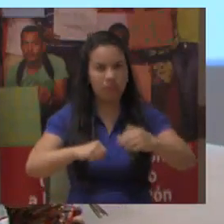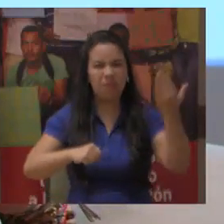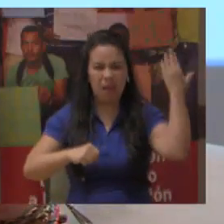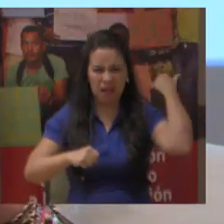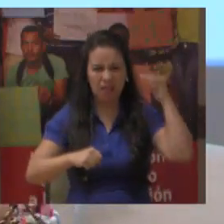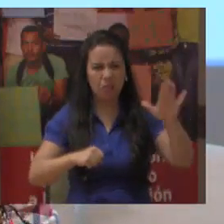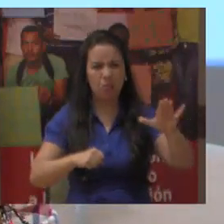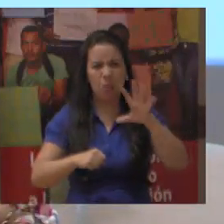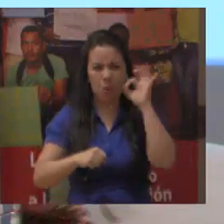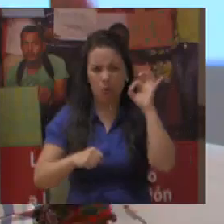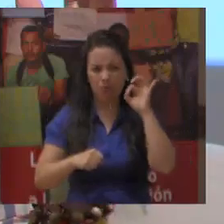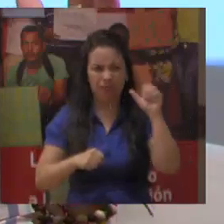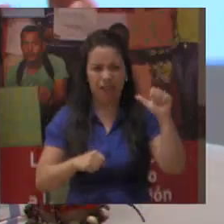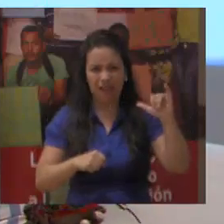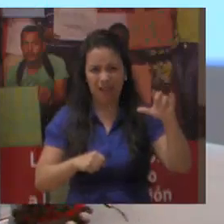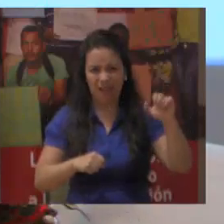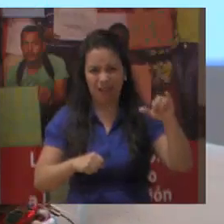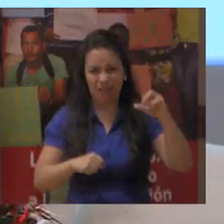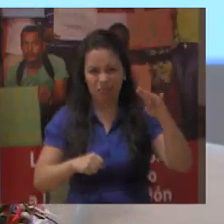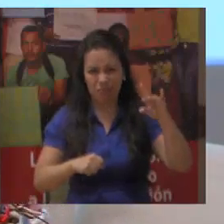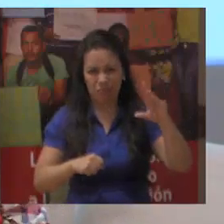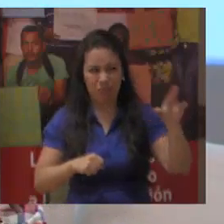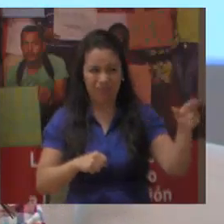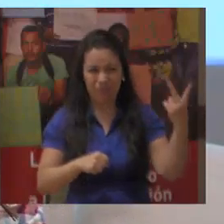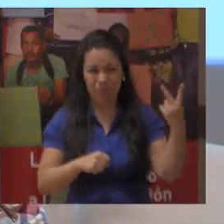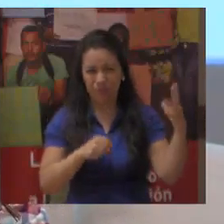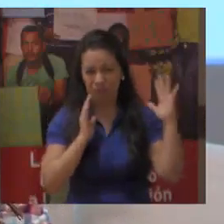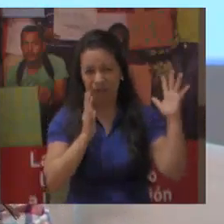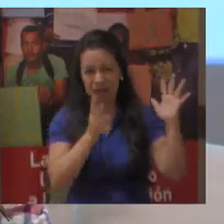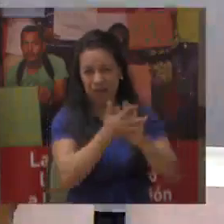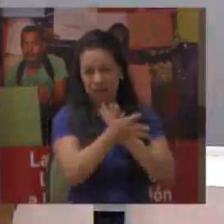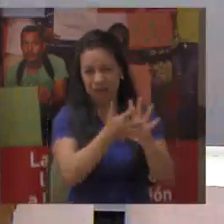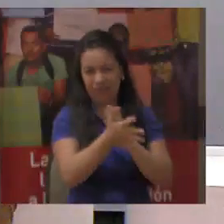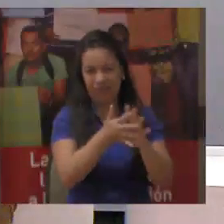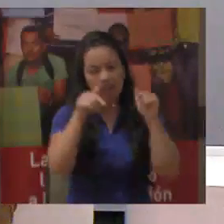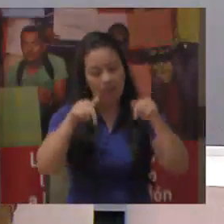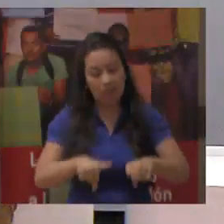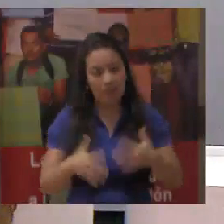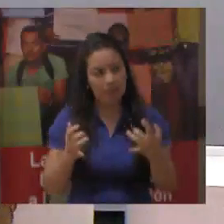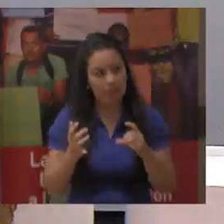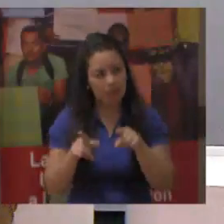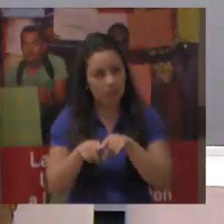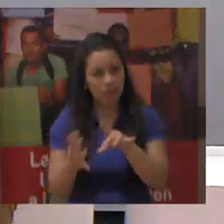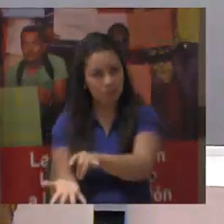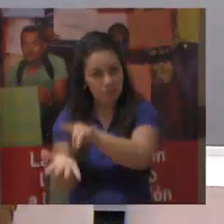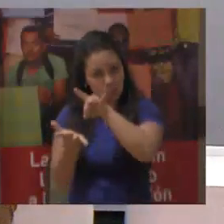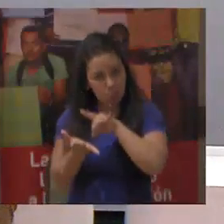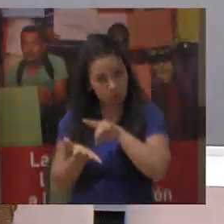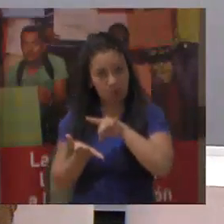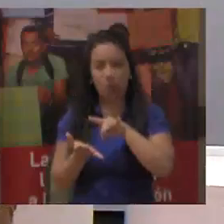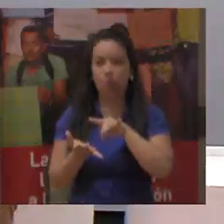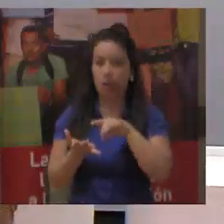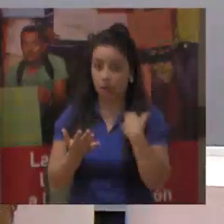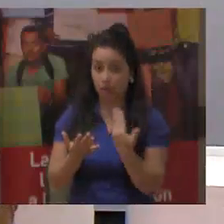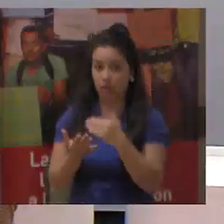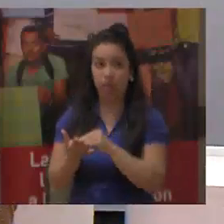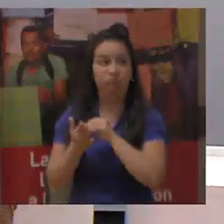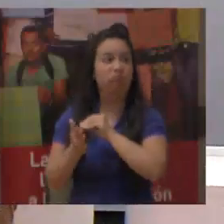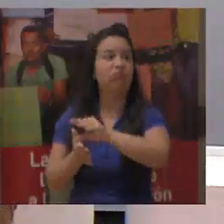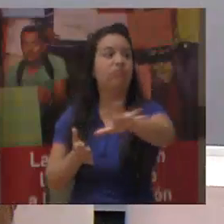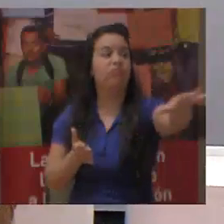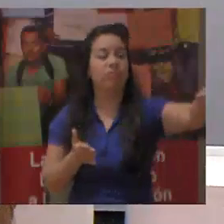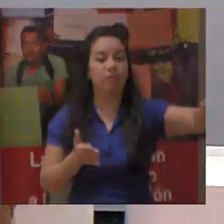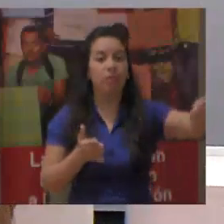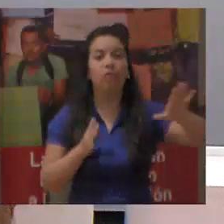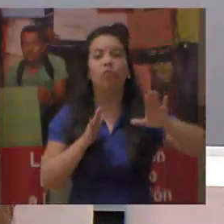hablábamos y queríamos, en el momento en el que trabajábamos juntos, y queríamos que este fuera un modelo para replicar en